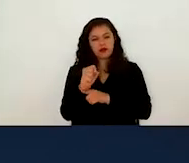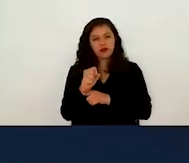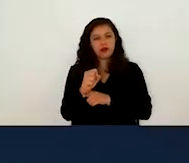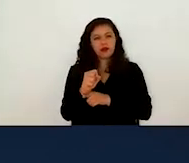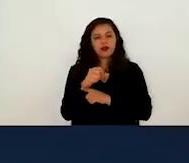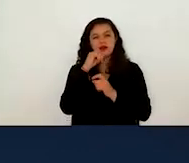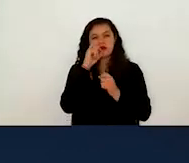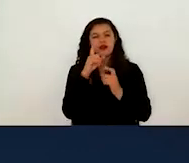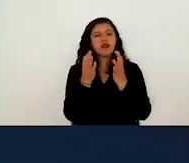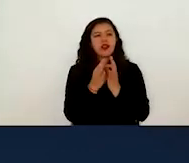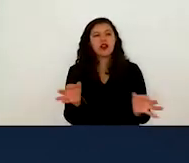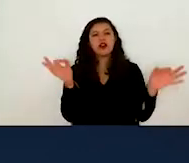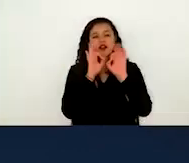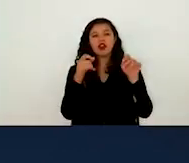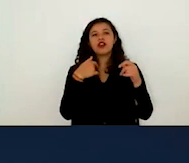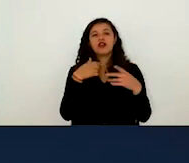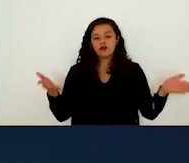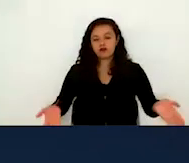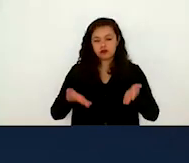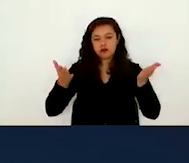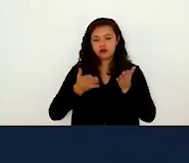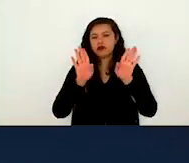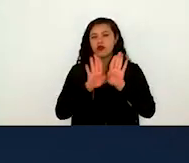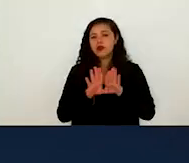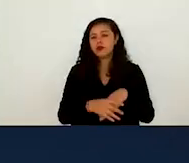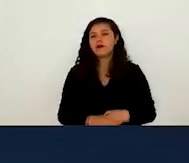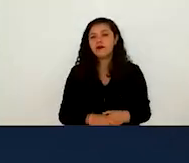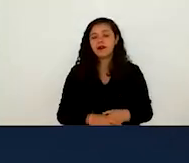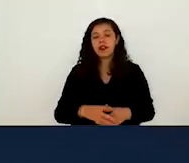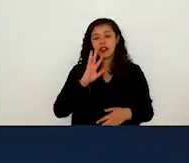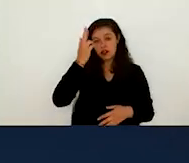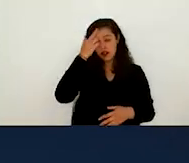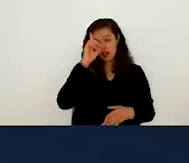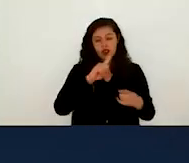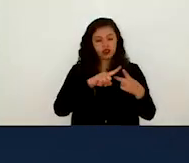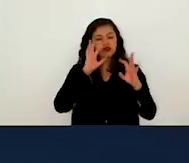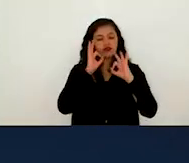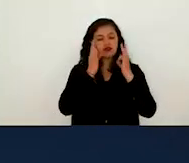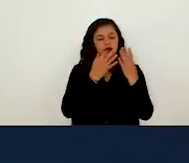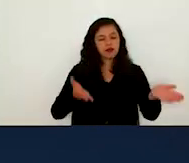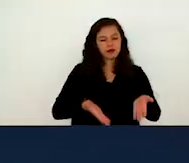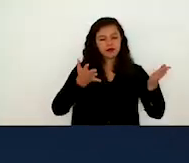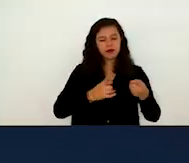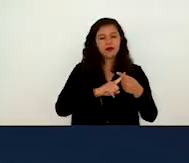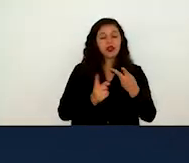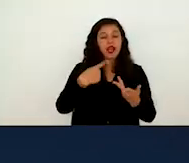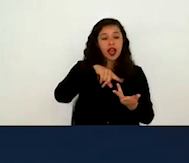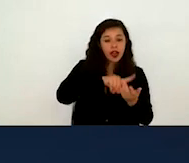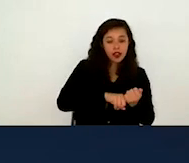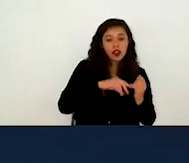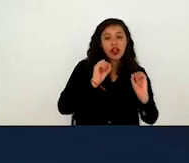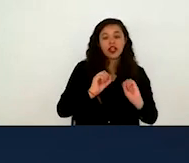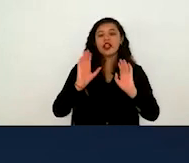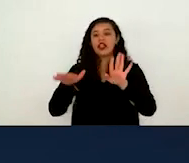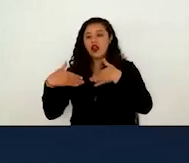como los motivos recuerden que hay dos tipos de motivaciones las intrínsecas y las screen secas